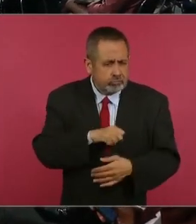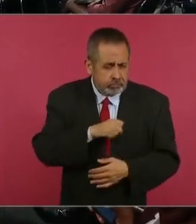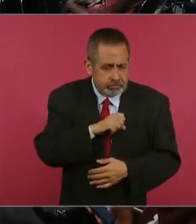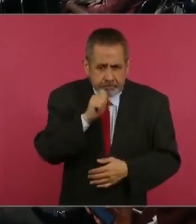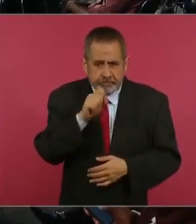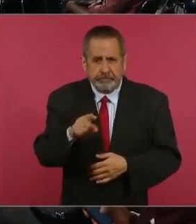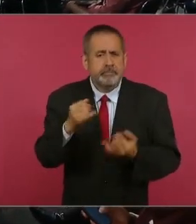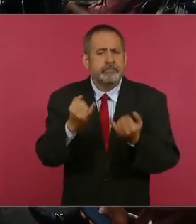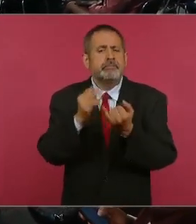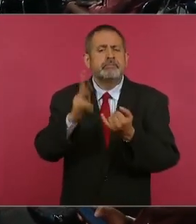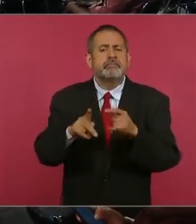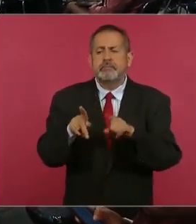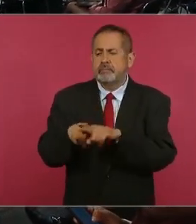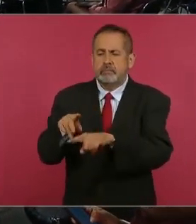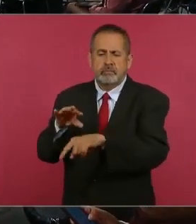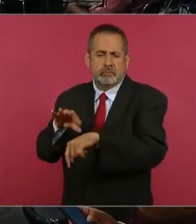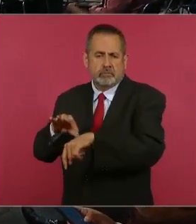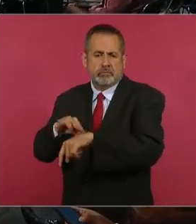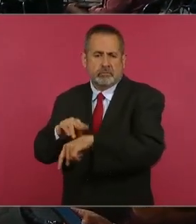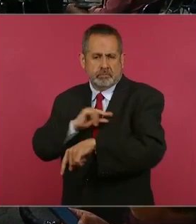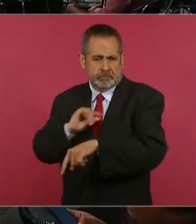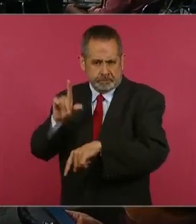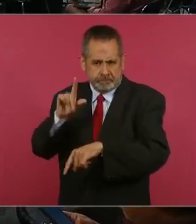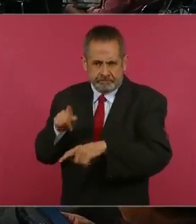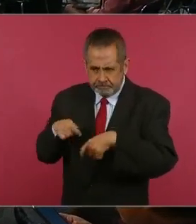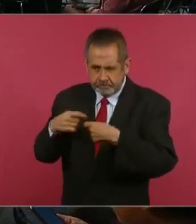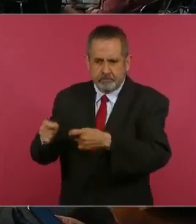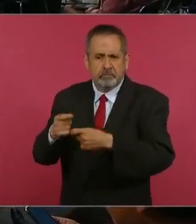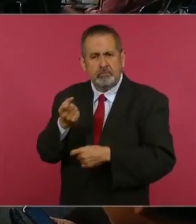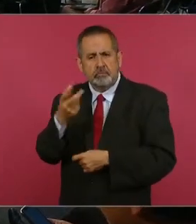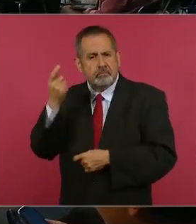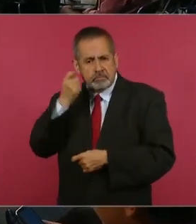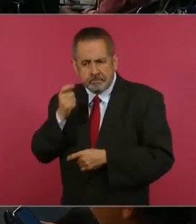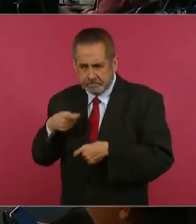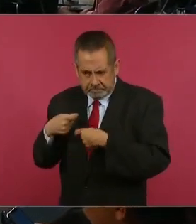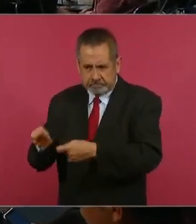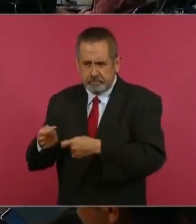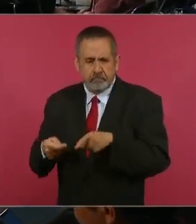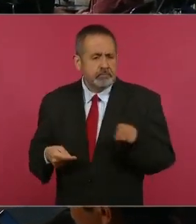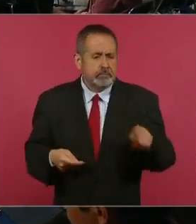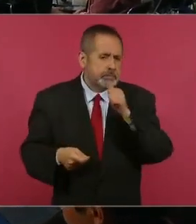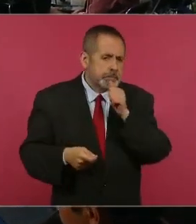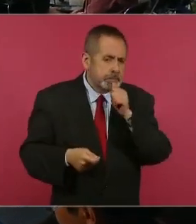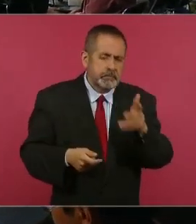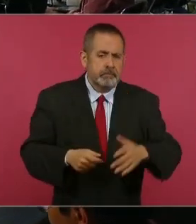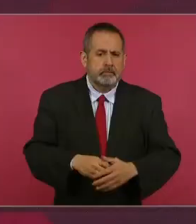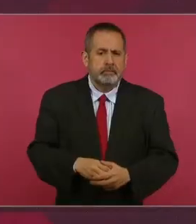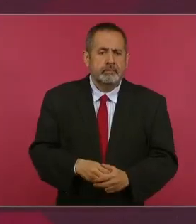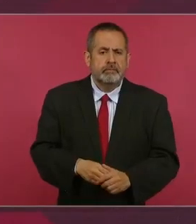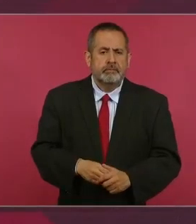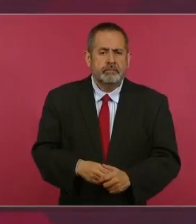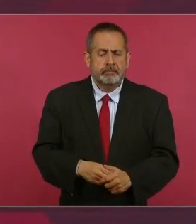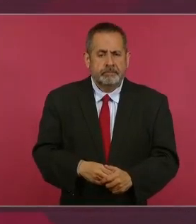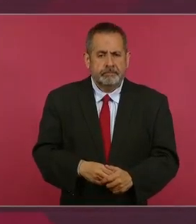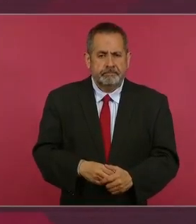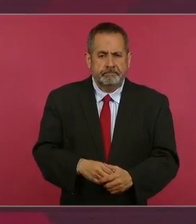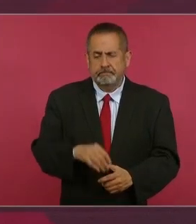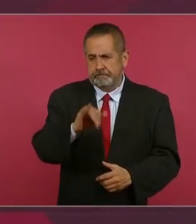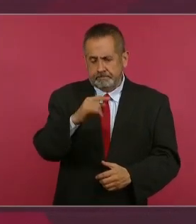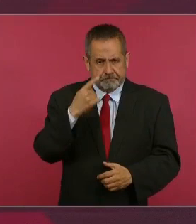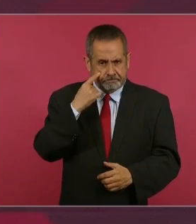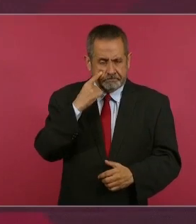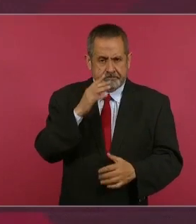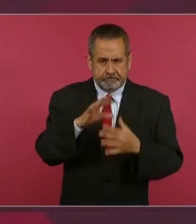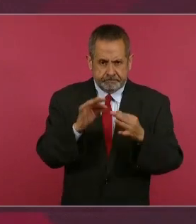se hizo con los médicos especialistas, incluso con los jubilados de este sector? Se está atendiendo. Mira,